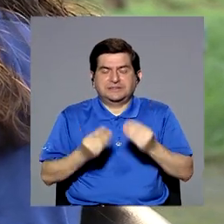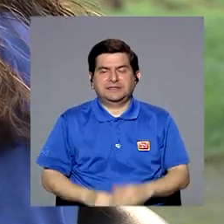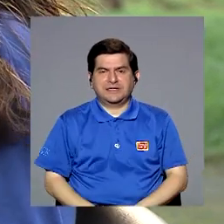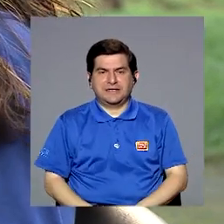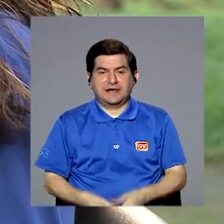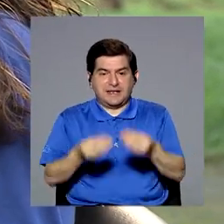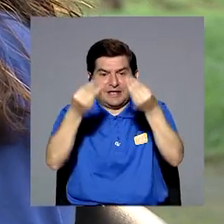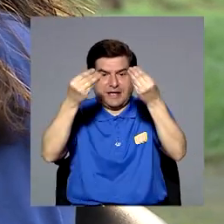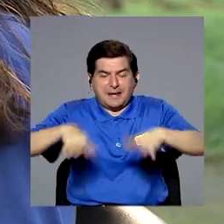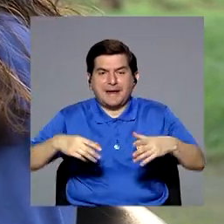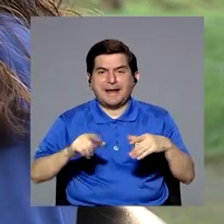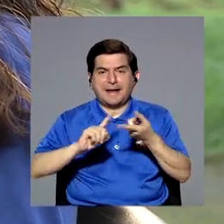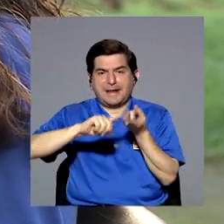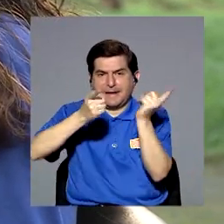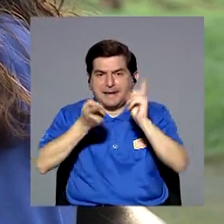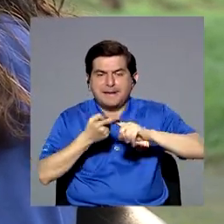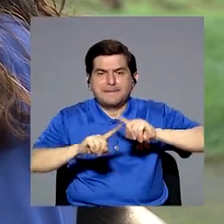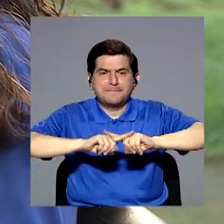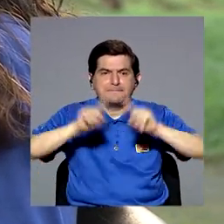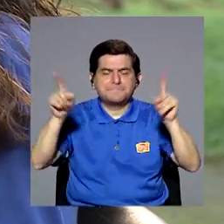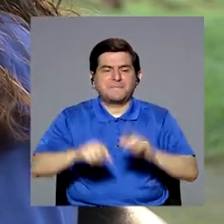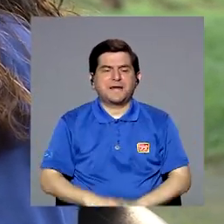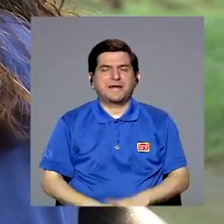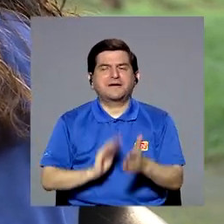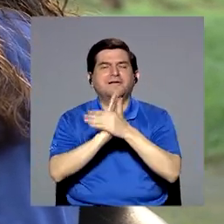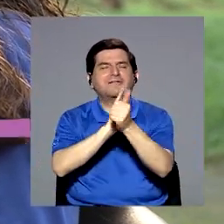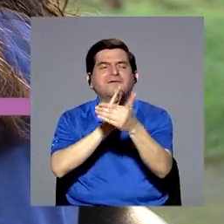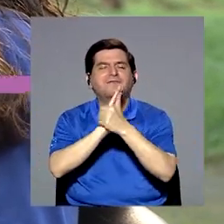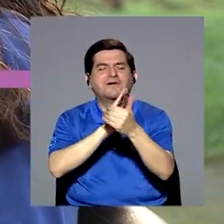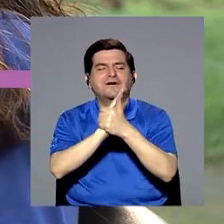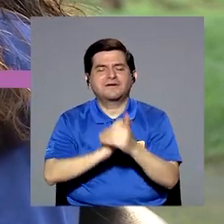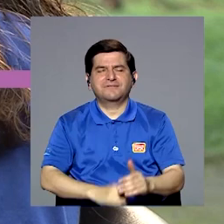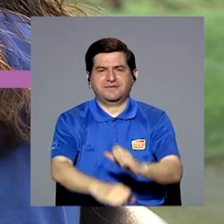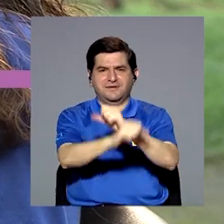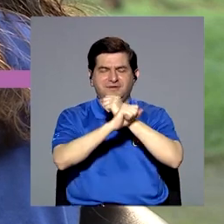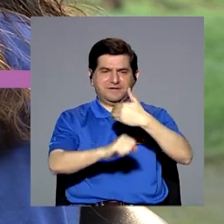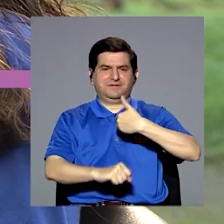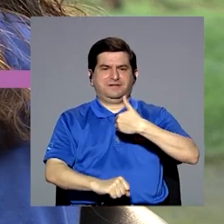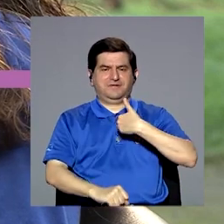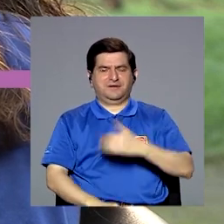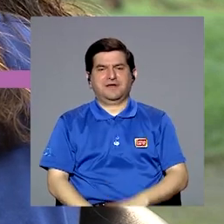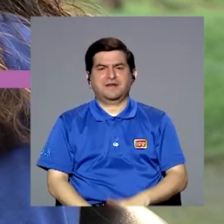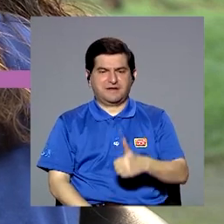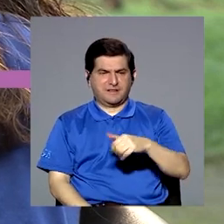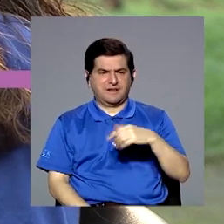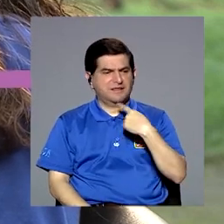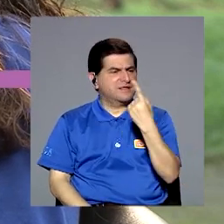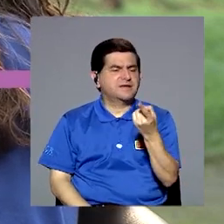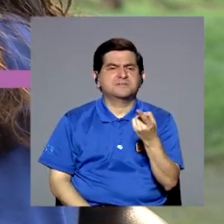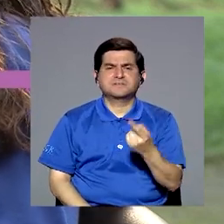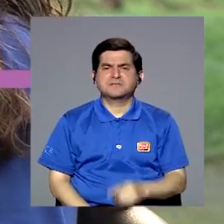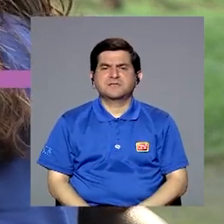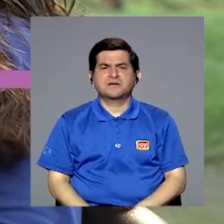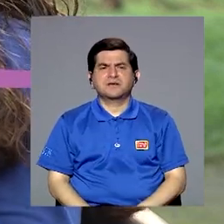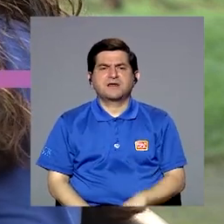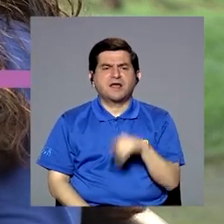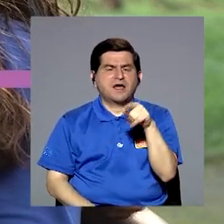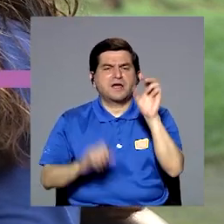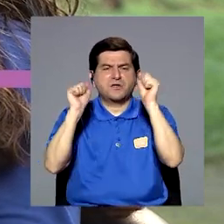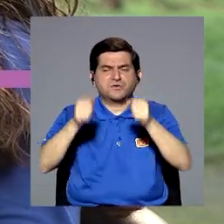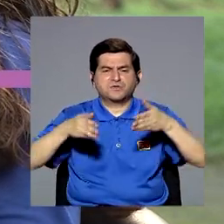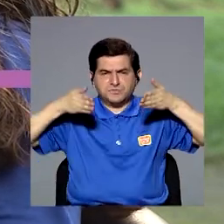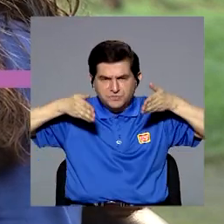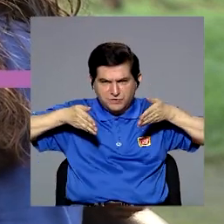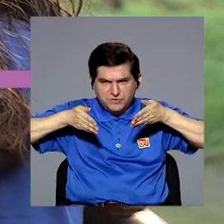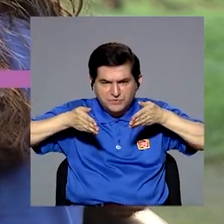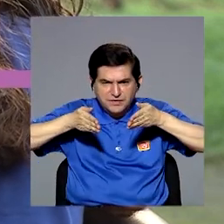amigos. Sin embargo, ahí está como la astucia, la seguridad que tengan de sí mismos para